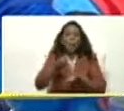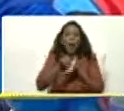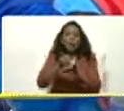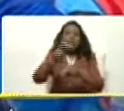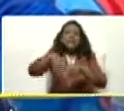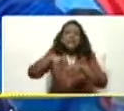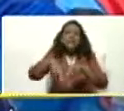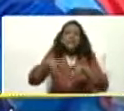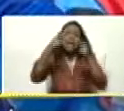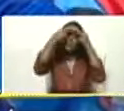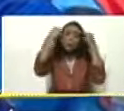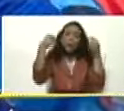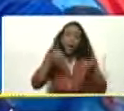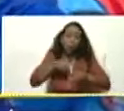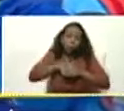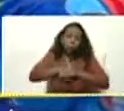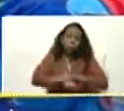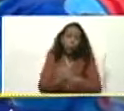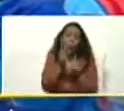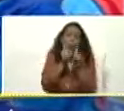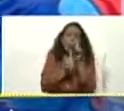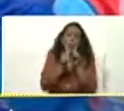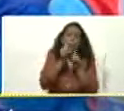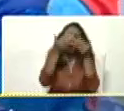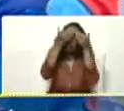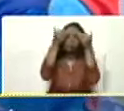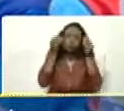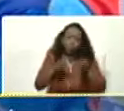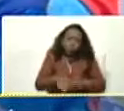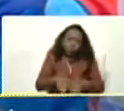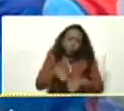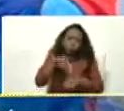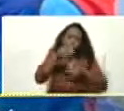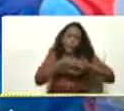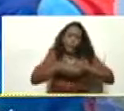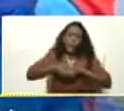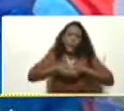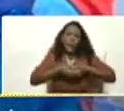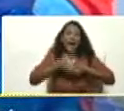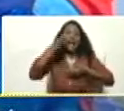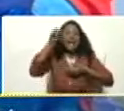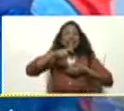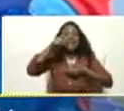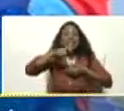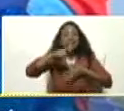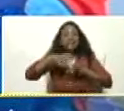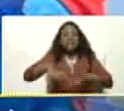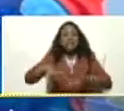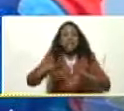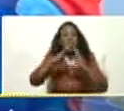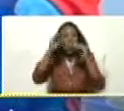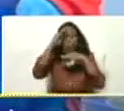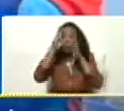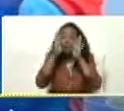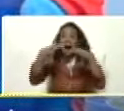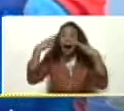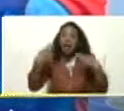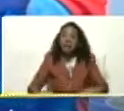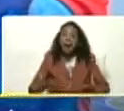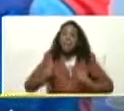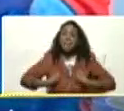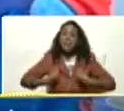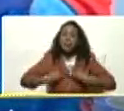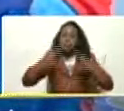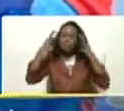niño es la niña que nace inocente que crece Y que debe tener todas las garantías todo el